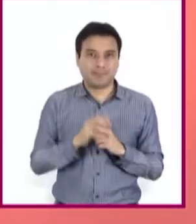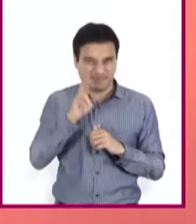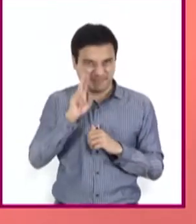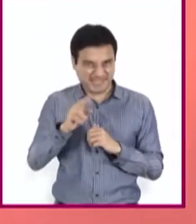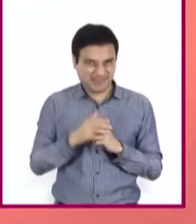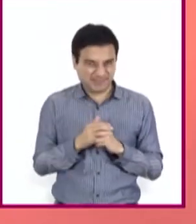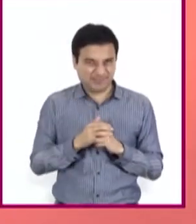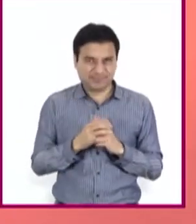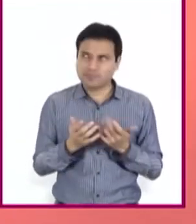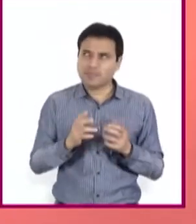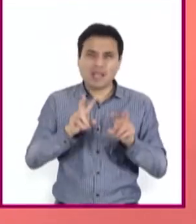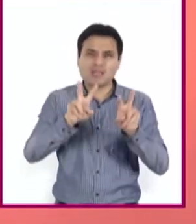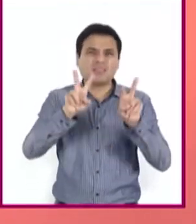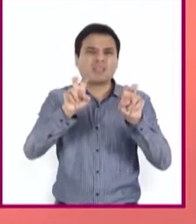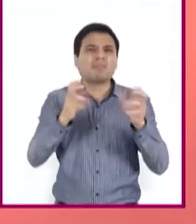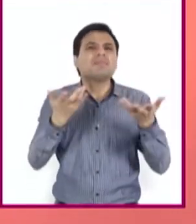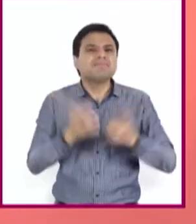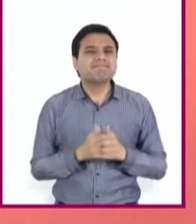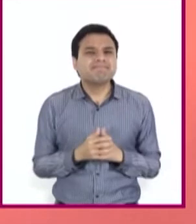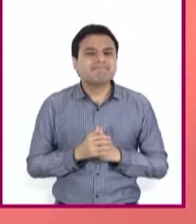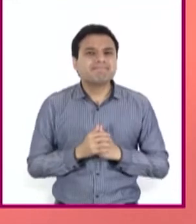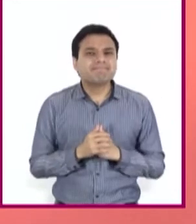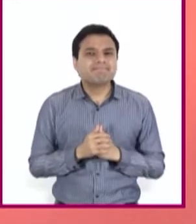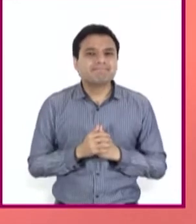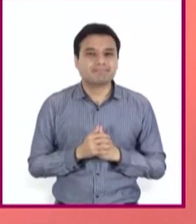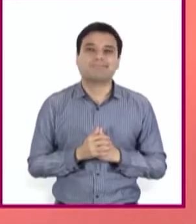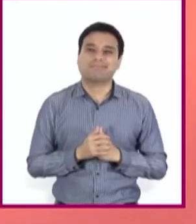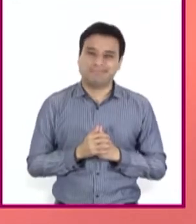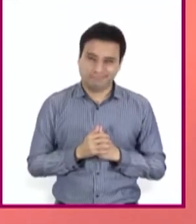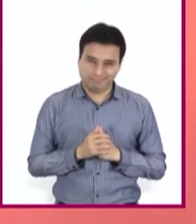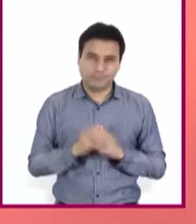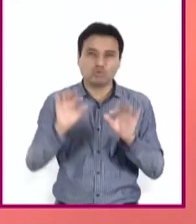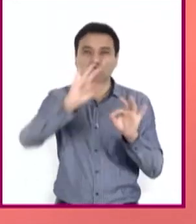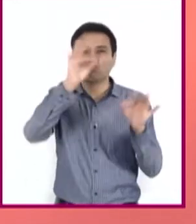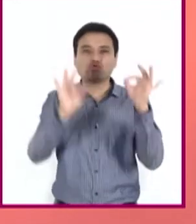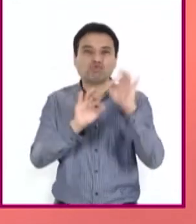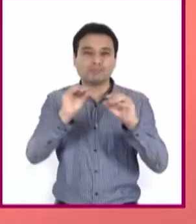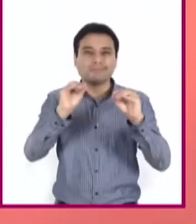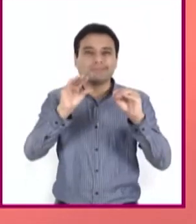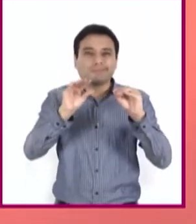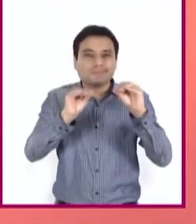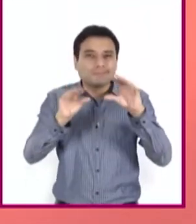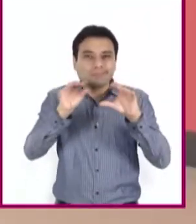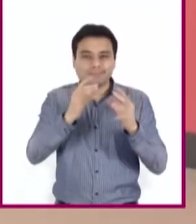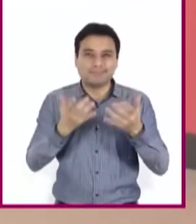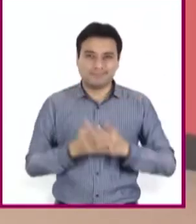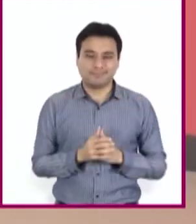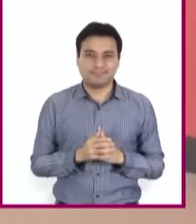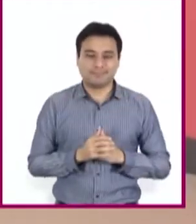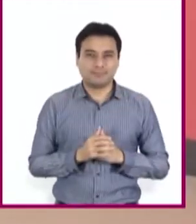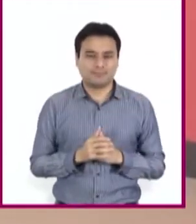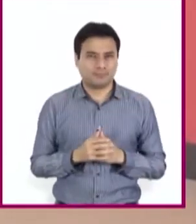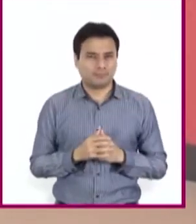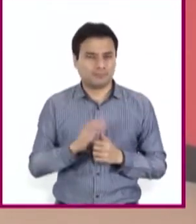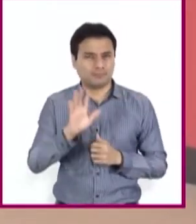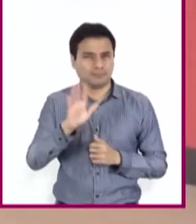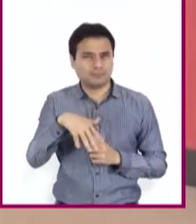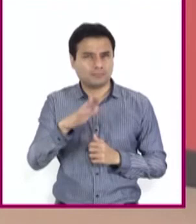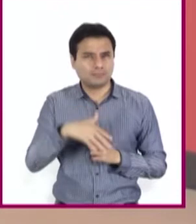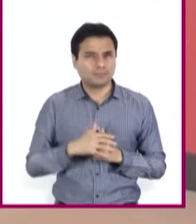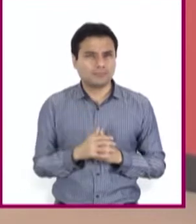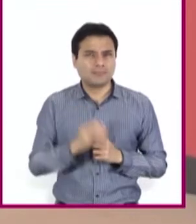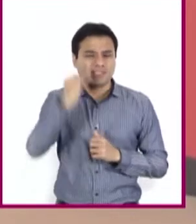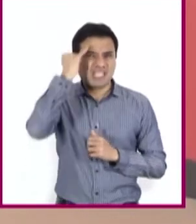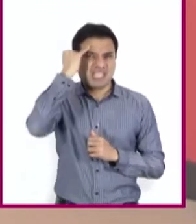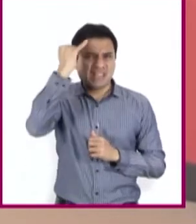párrafo, ¿cuál es el tema central? Así es, las luciérnagas. ¿Cuál creen que sería la